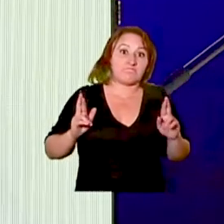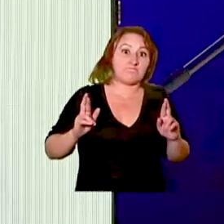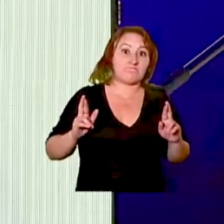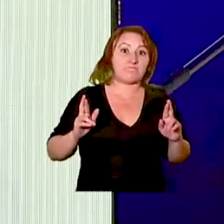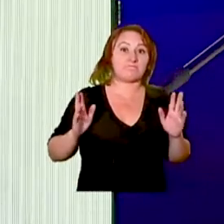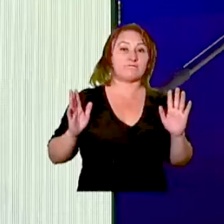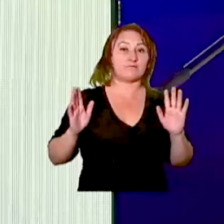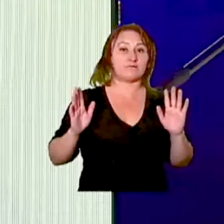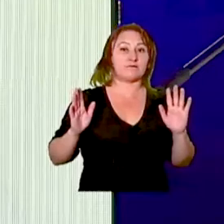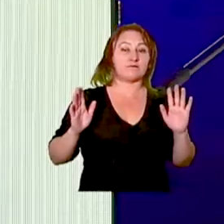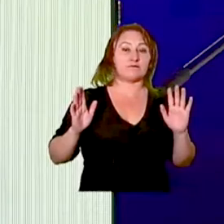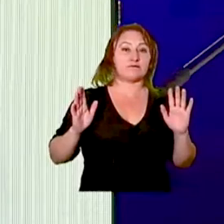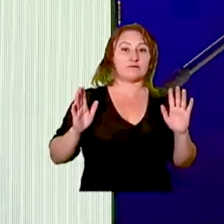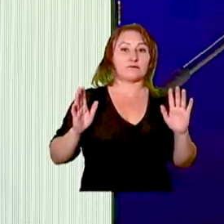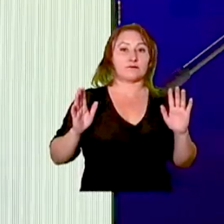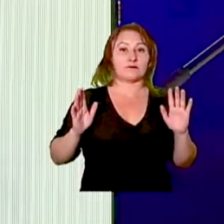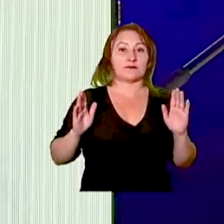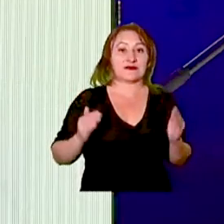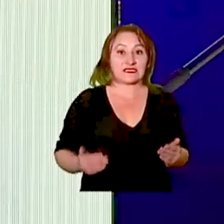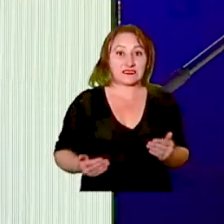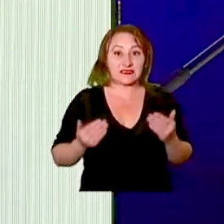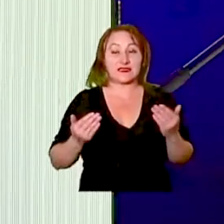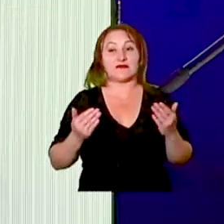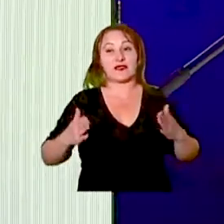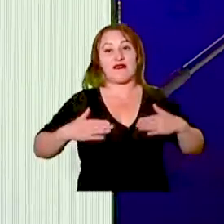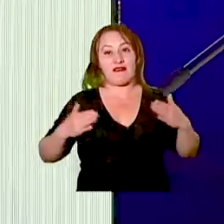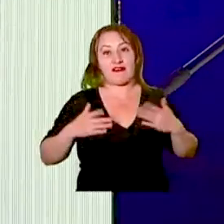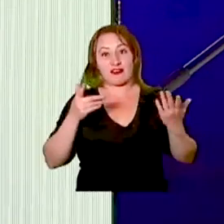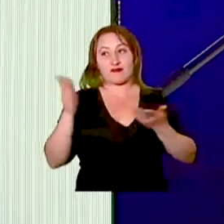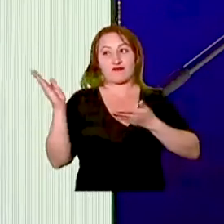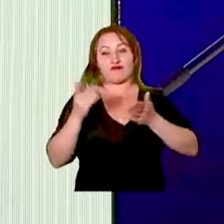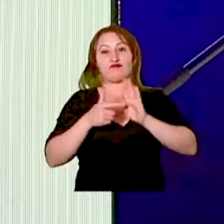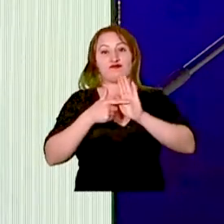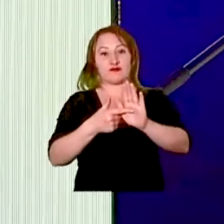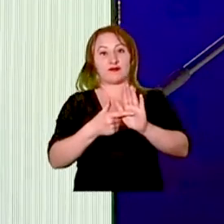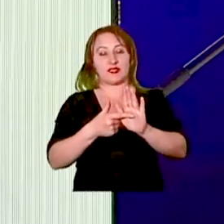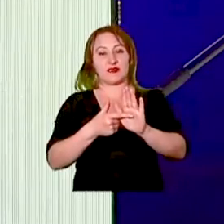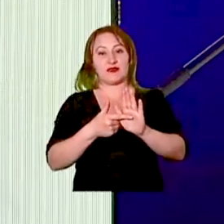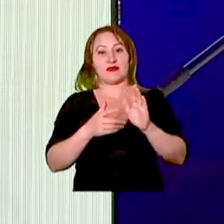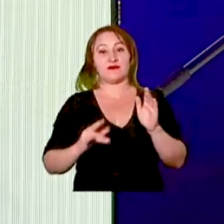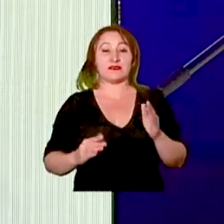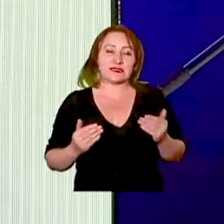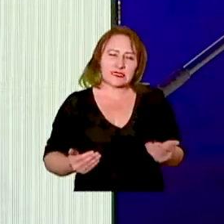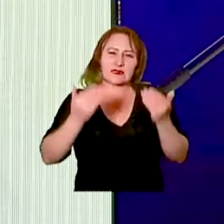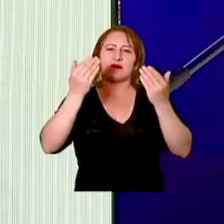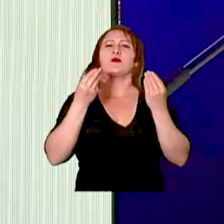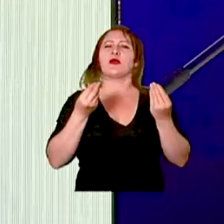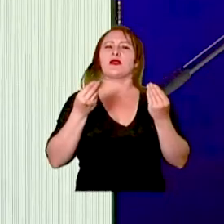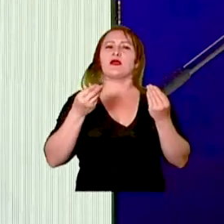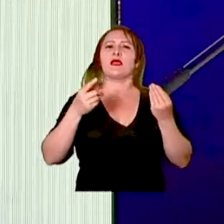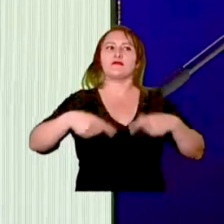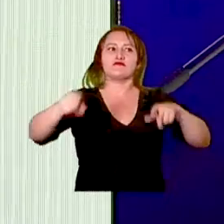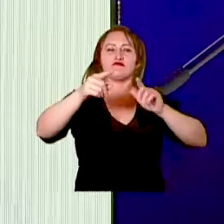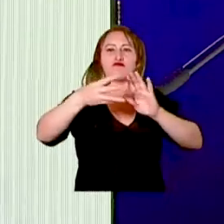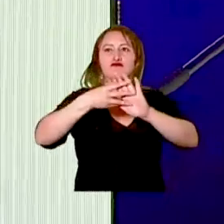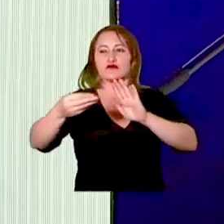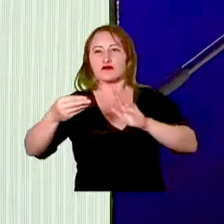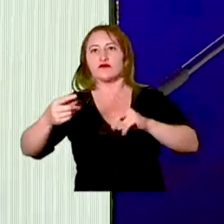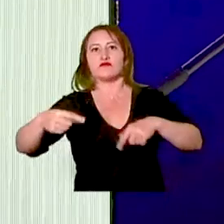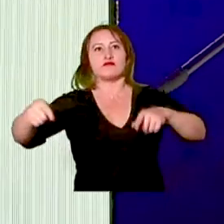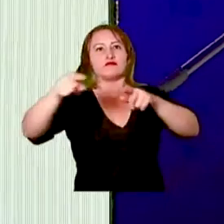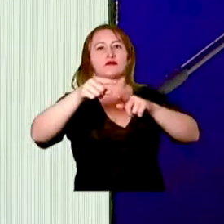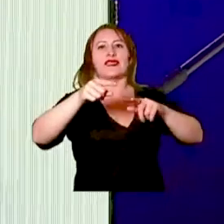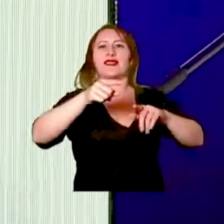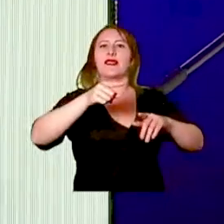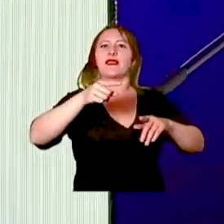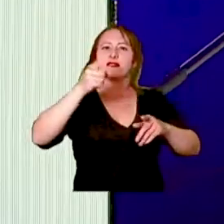que sea de agrado lo que les vamos a presentar y que por lo menos sirva para que repliquen lo que es,